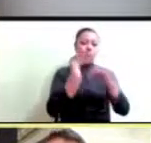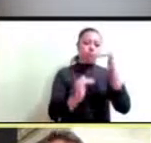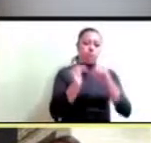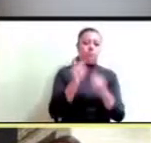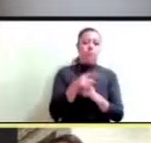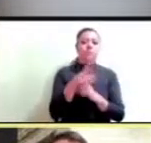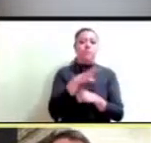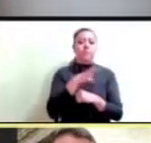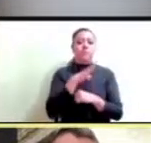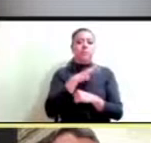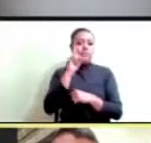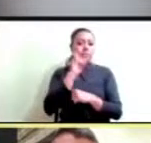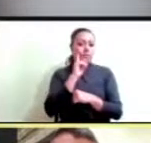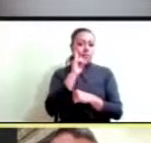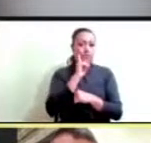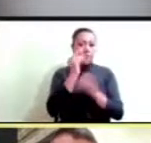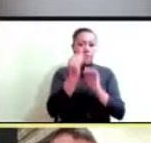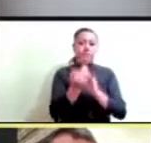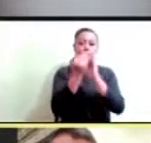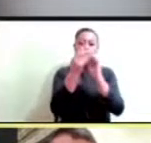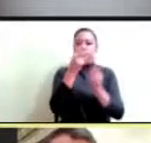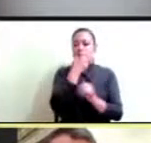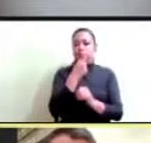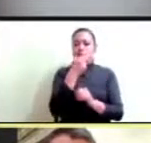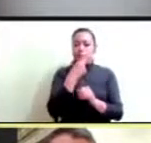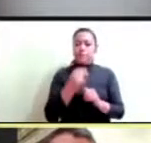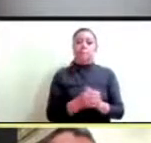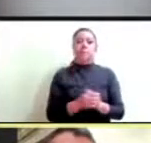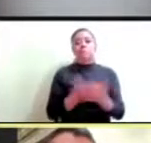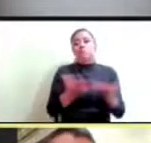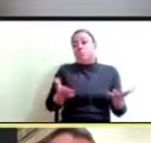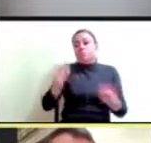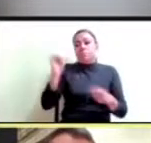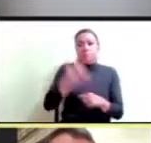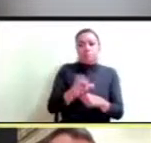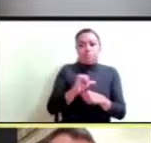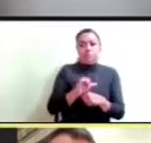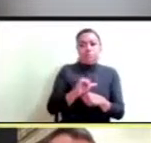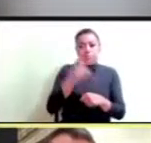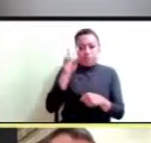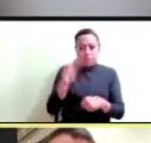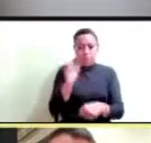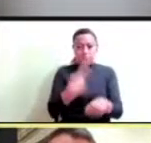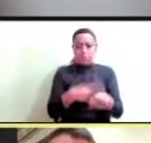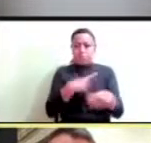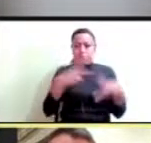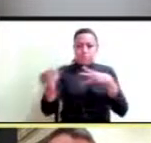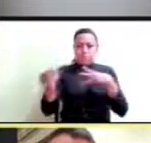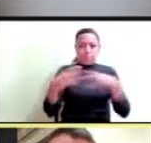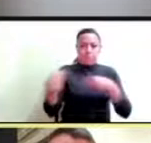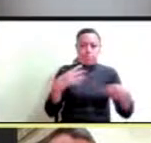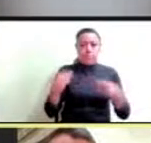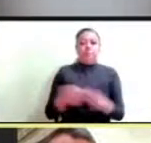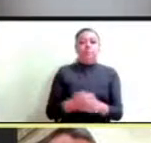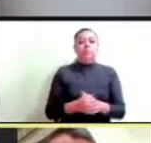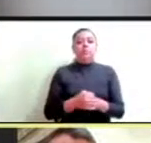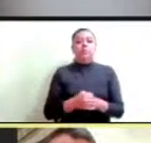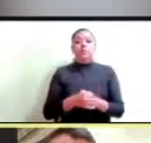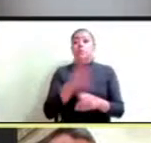hombres. Y hoy, con la pandemia, se ha evidenciado que estas desventajas